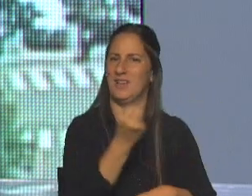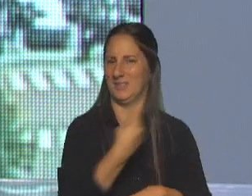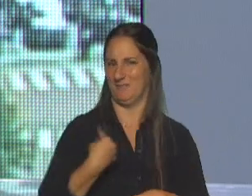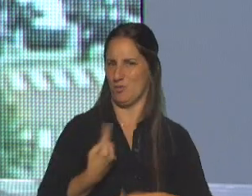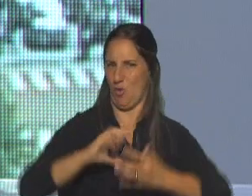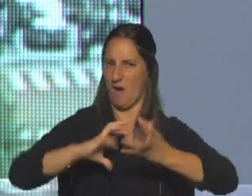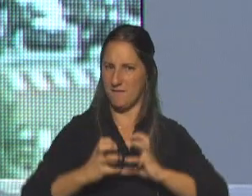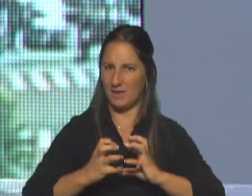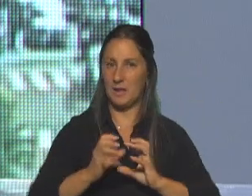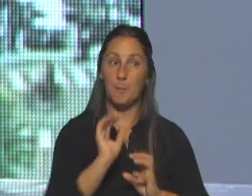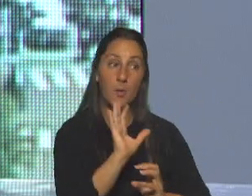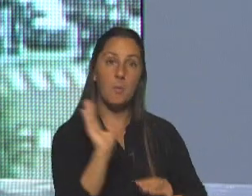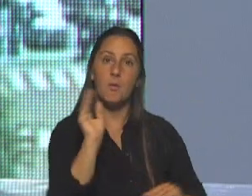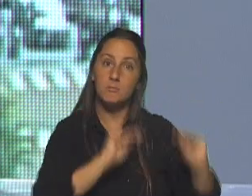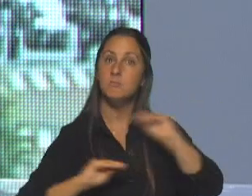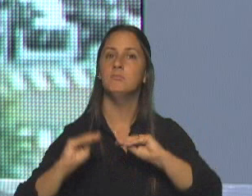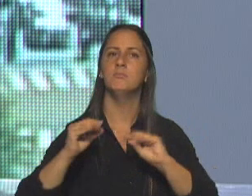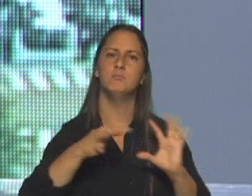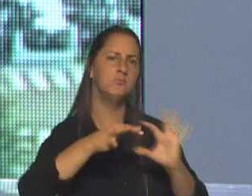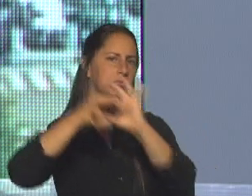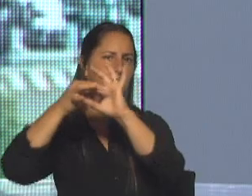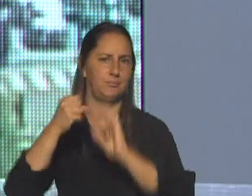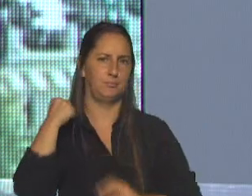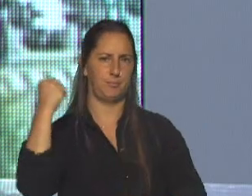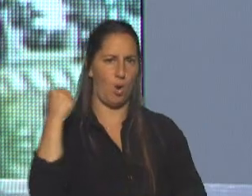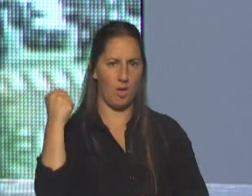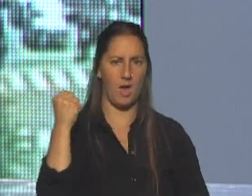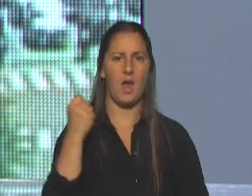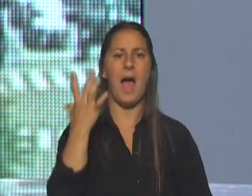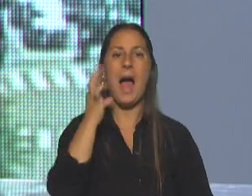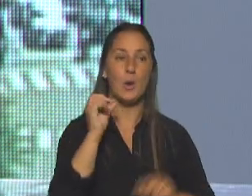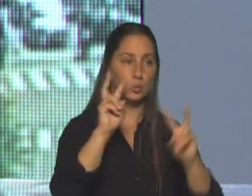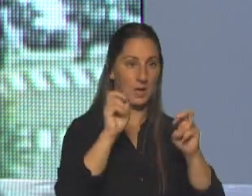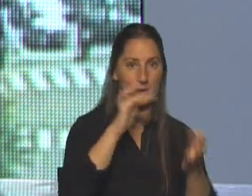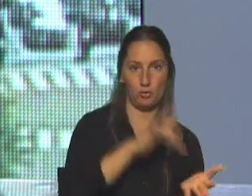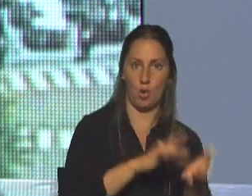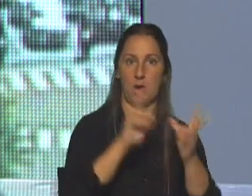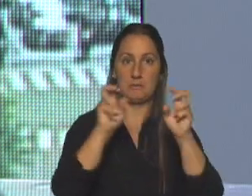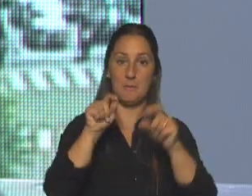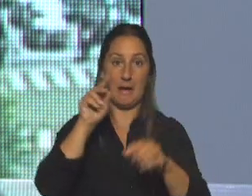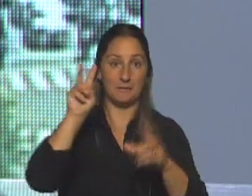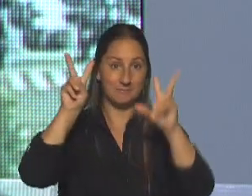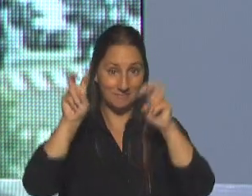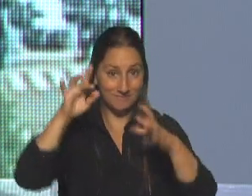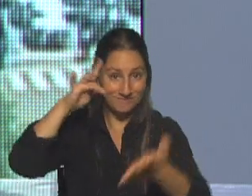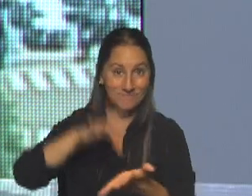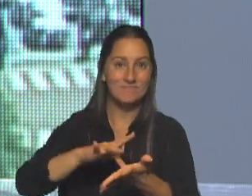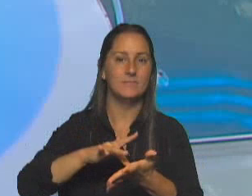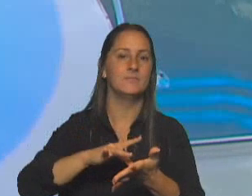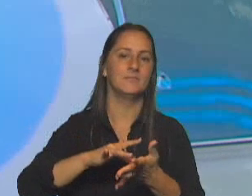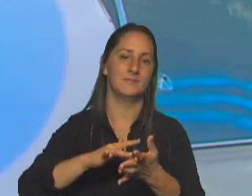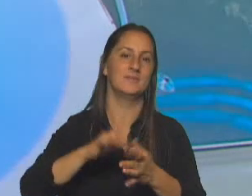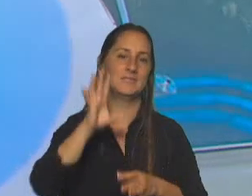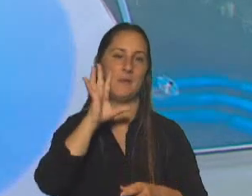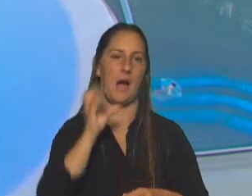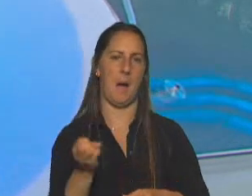una construcción, un armado de poder, y no es menor que cada vez que se toca alguno de estos temas, termina saliendo la pata